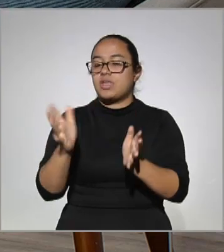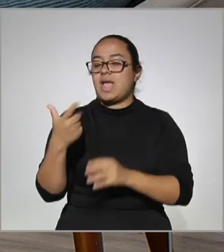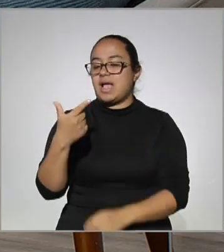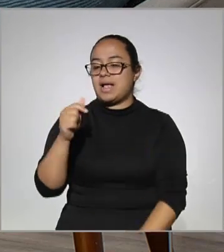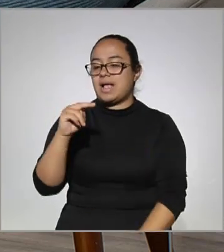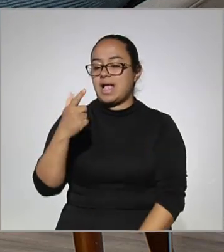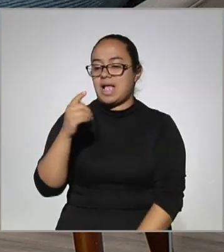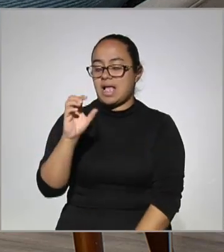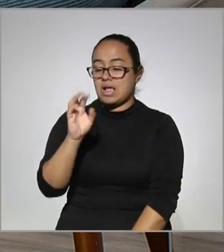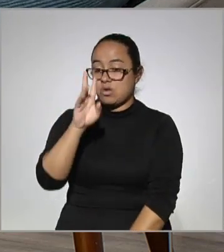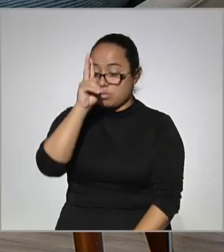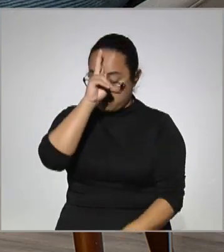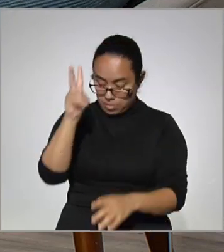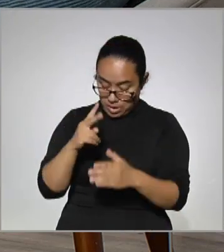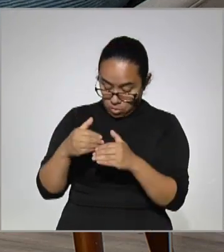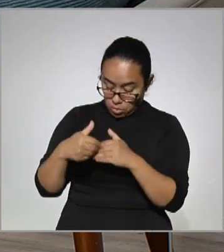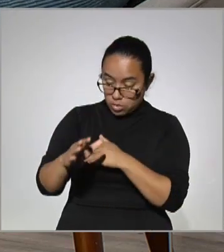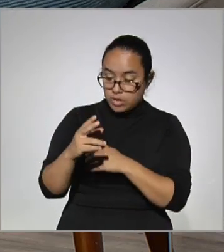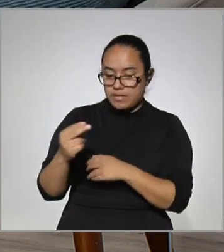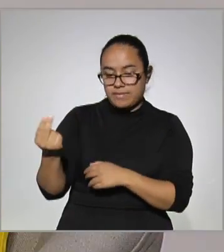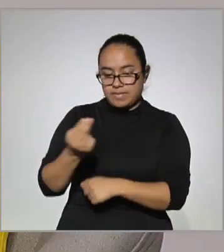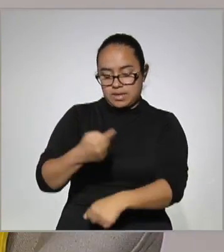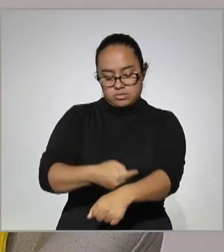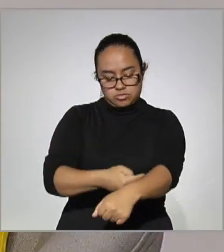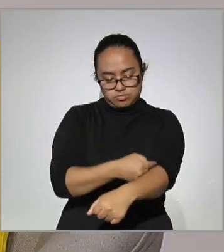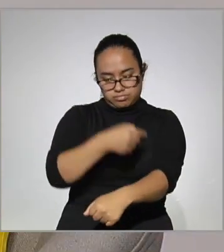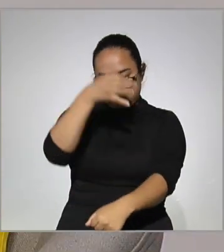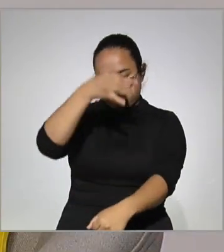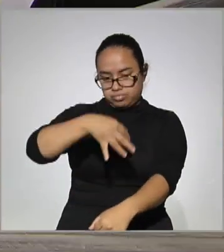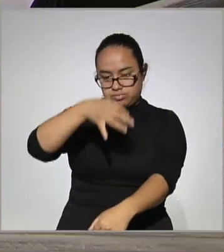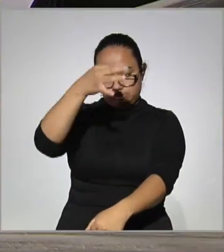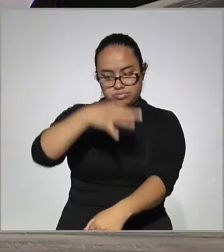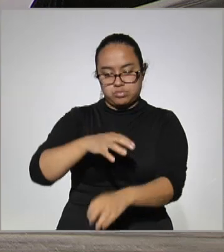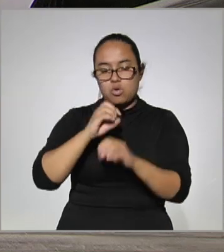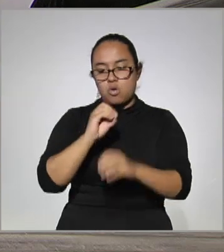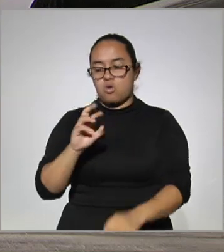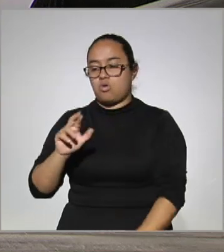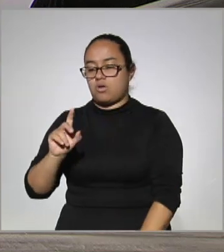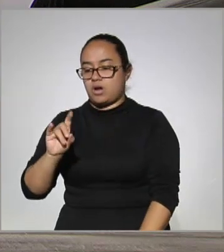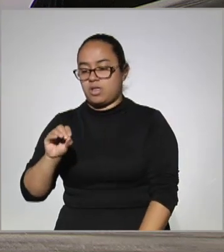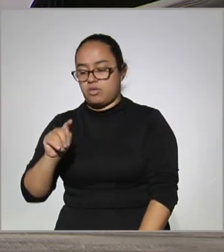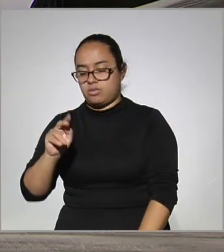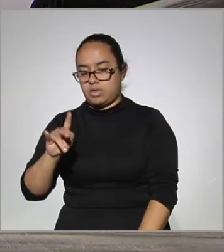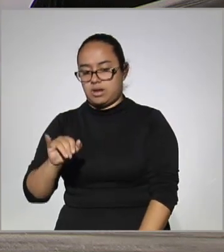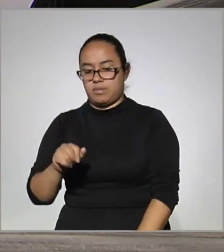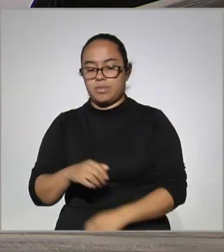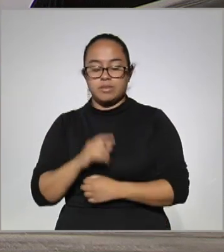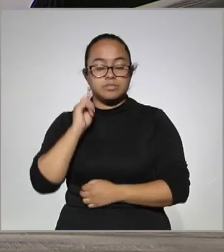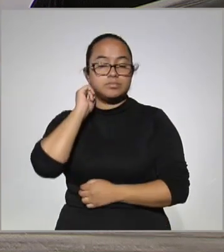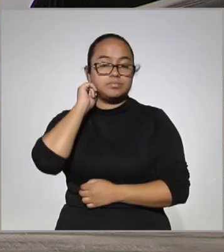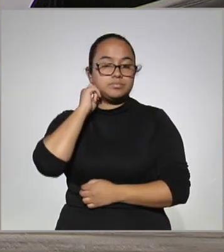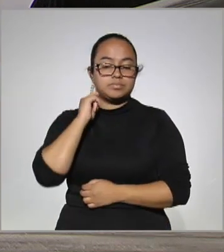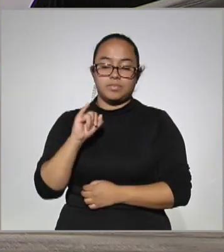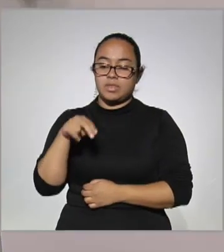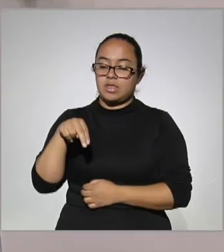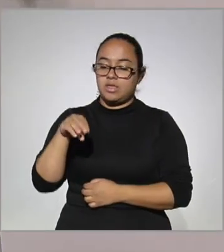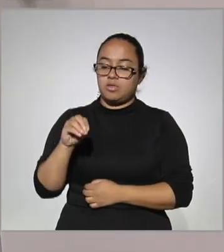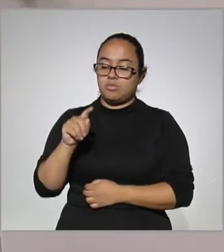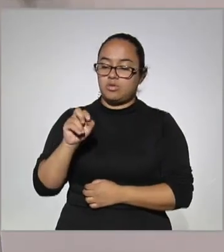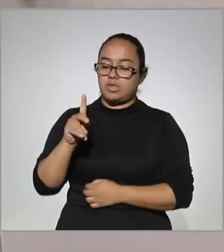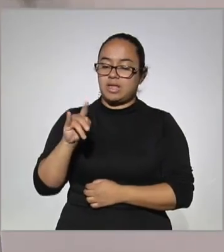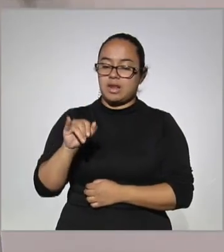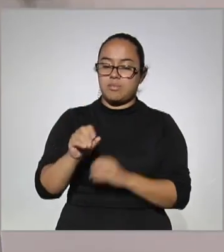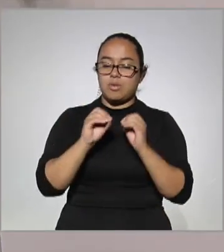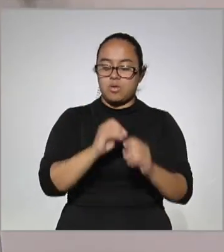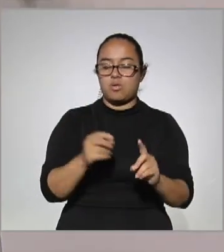varios ganglios afectados, va para quimio radioterapia. Ok, y esta última terapia que hablamos de inmunoterapia y terapia dirigida, ¿qué es? ¿Nos